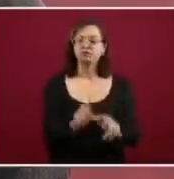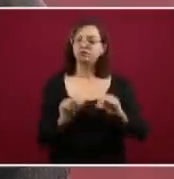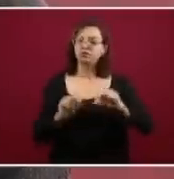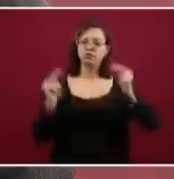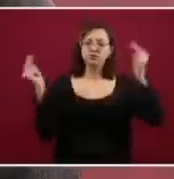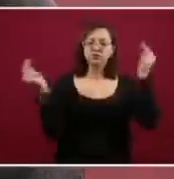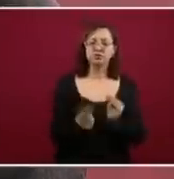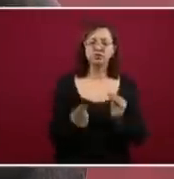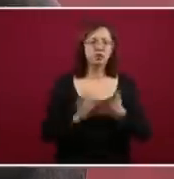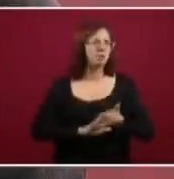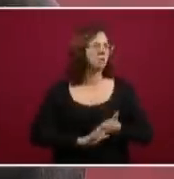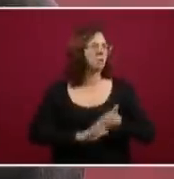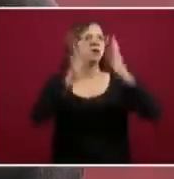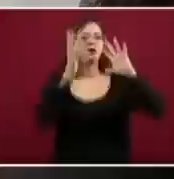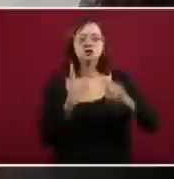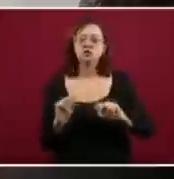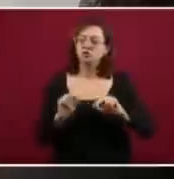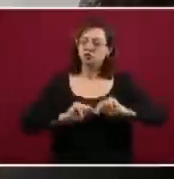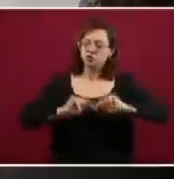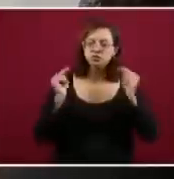sin la violencia